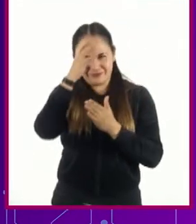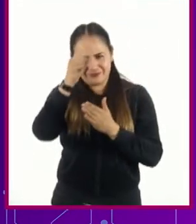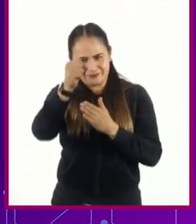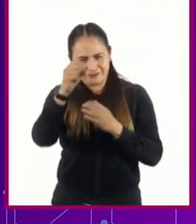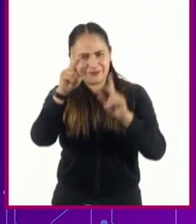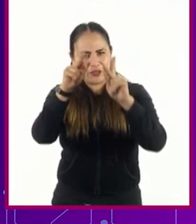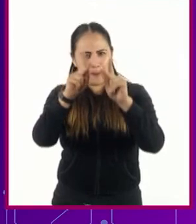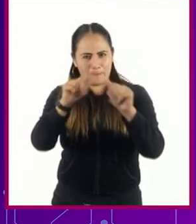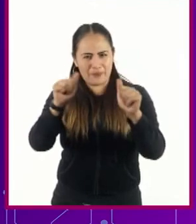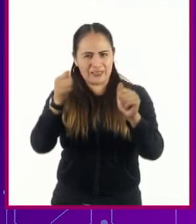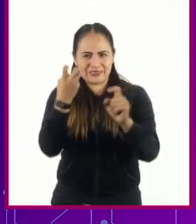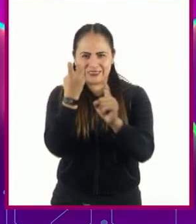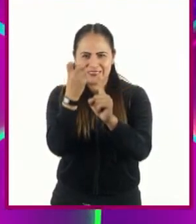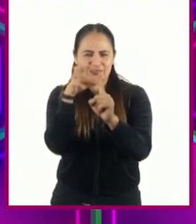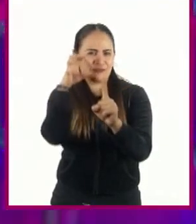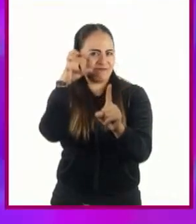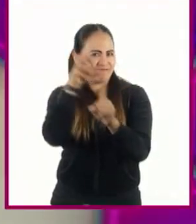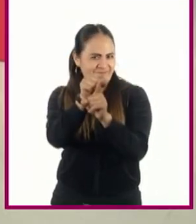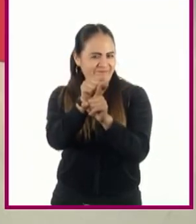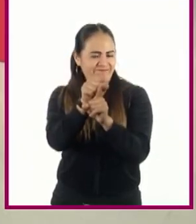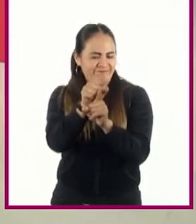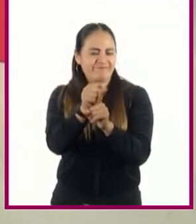que queremos generalizar.